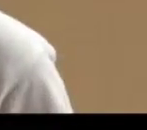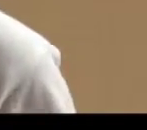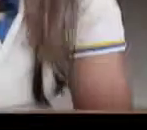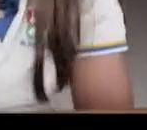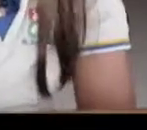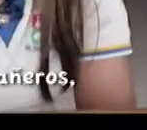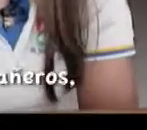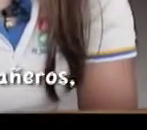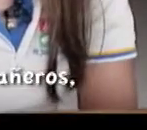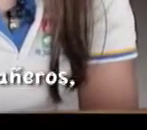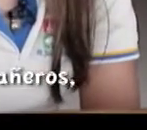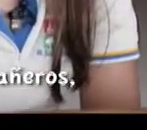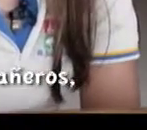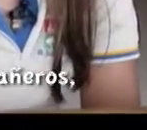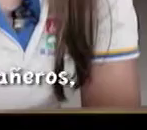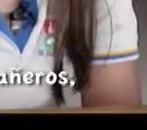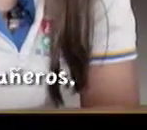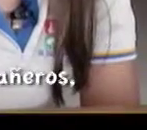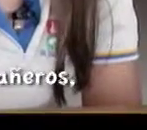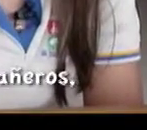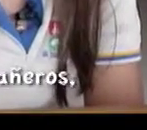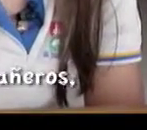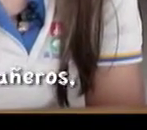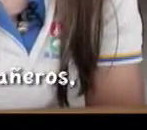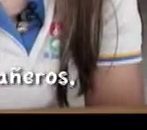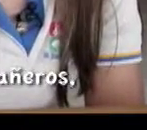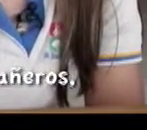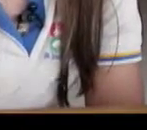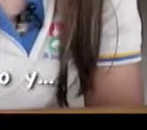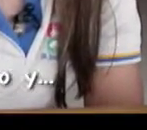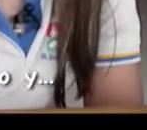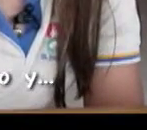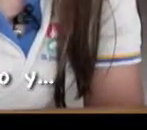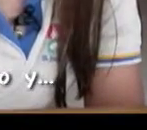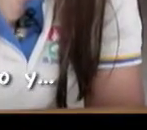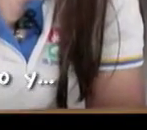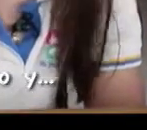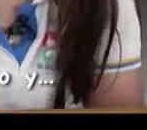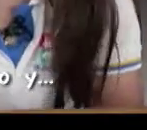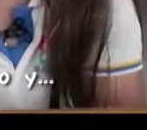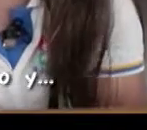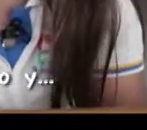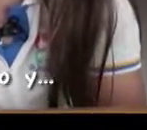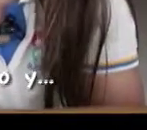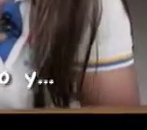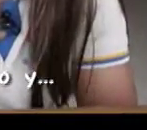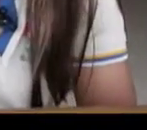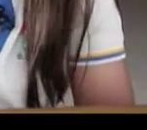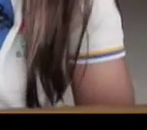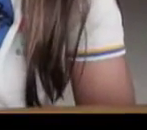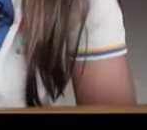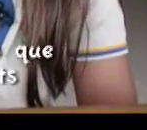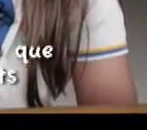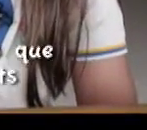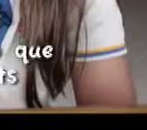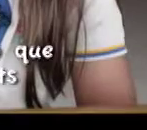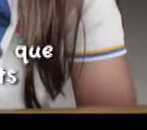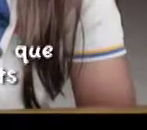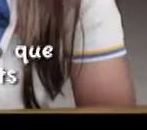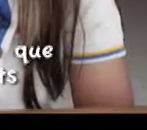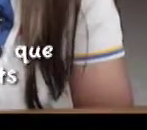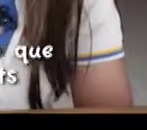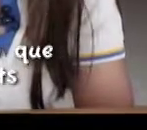todo. Y cuando le dijeron eso a mis compañeros, no sé, ahí ahora le dicen de primero y...